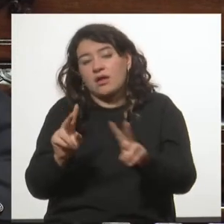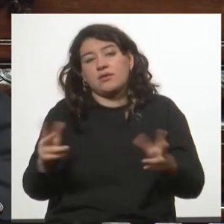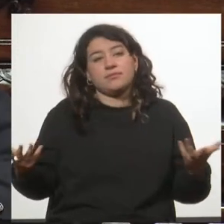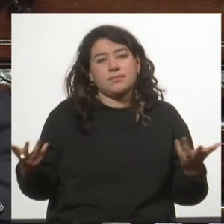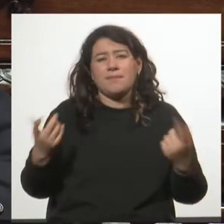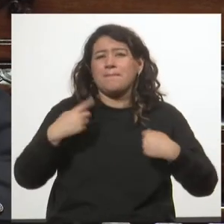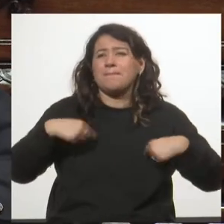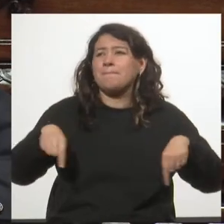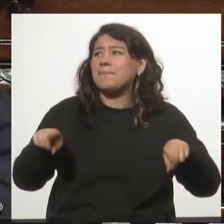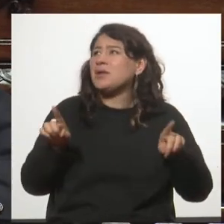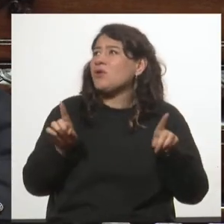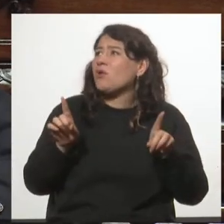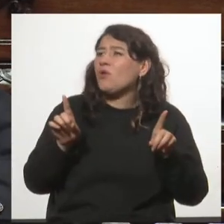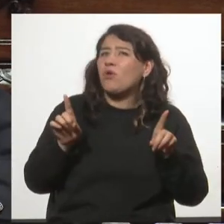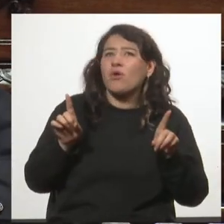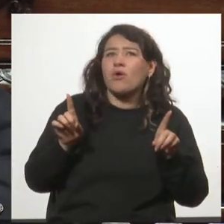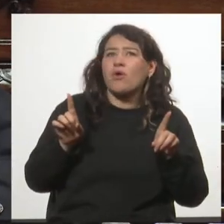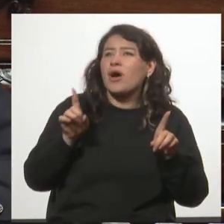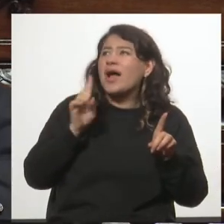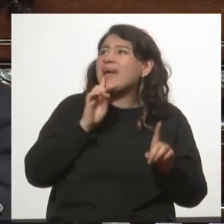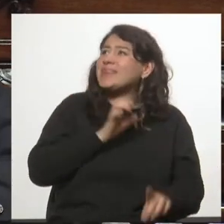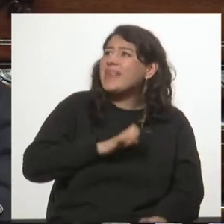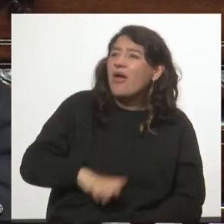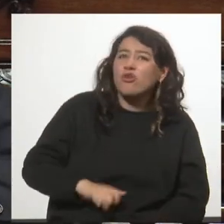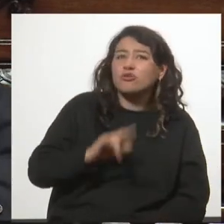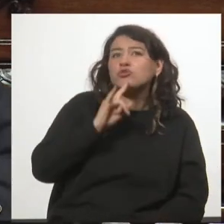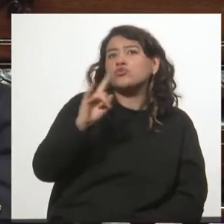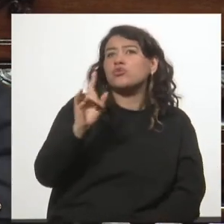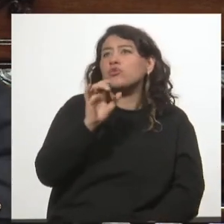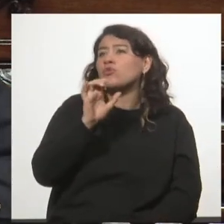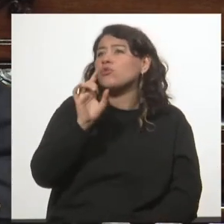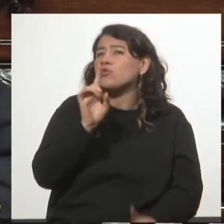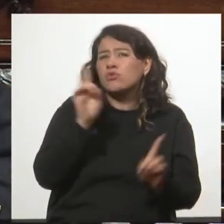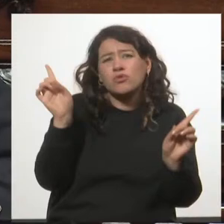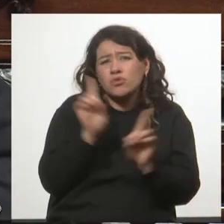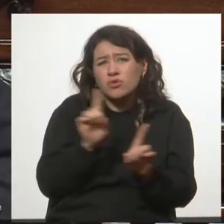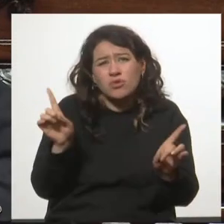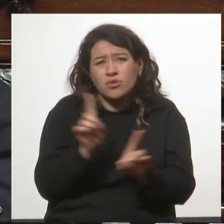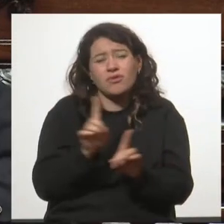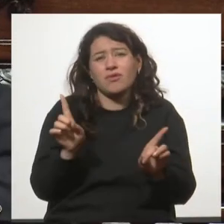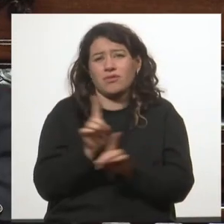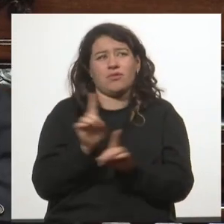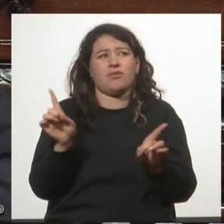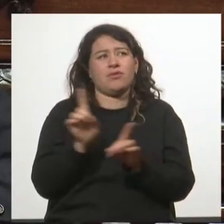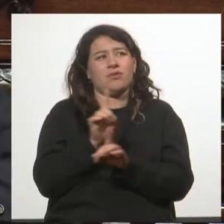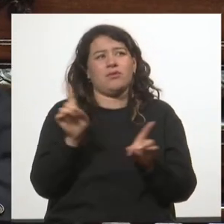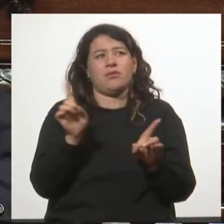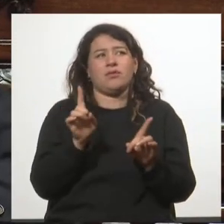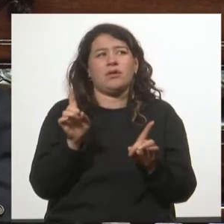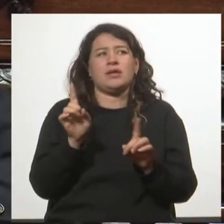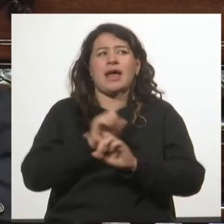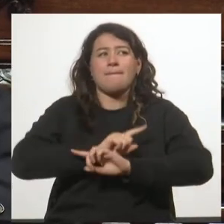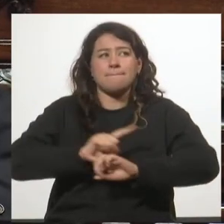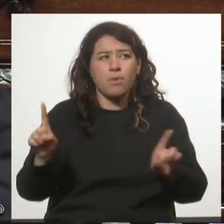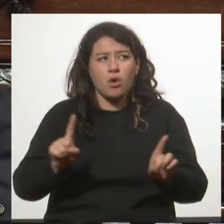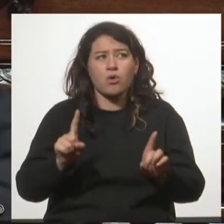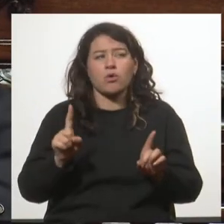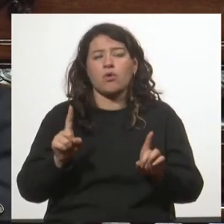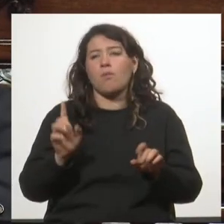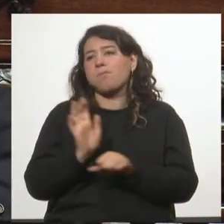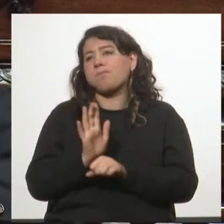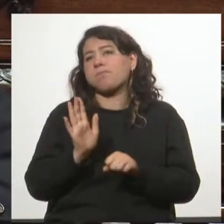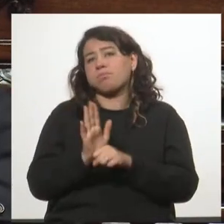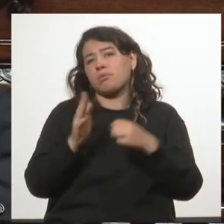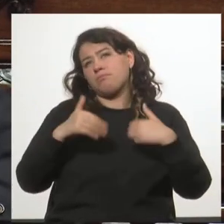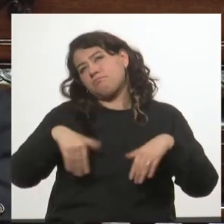pero no es para que lo haga el estado definitivamente no es para qué lado del estado y menos que menos así como quien tira manteca el